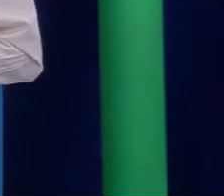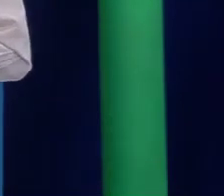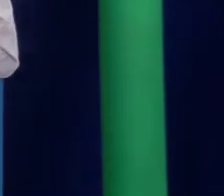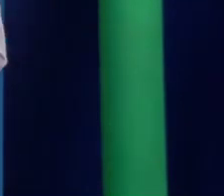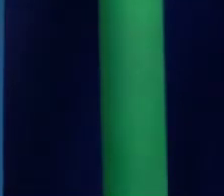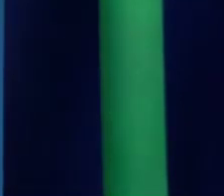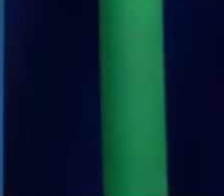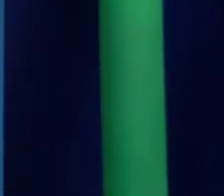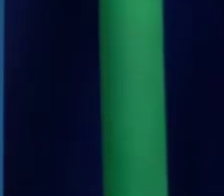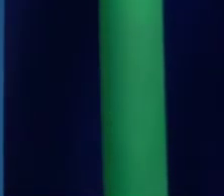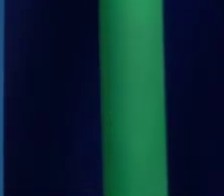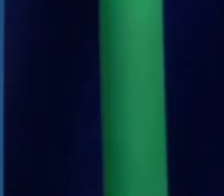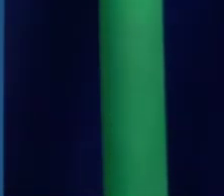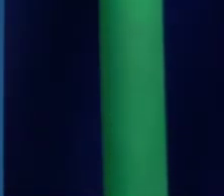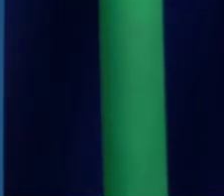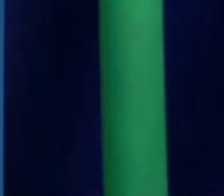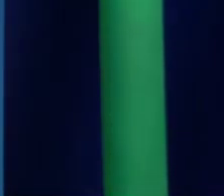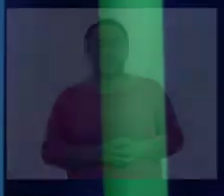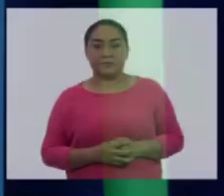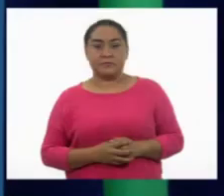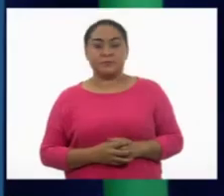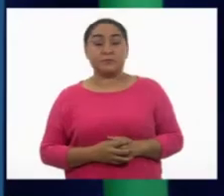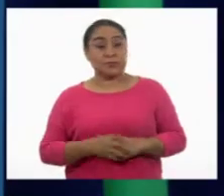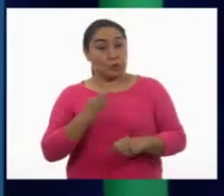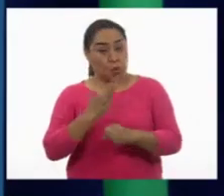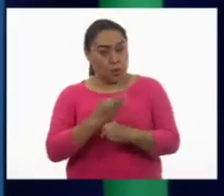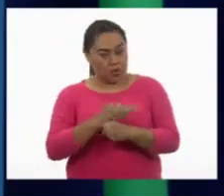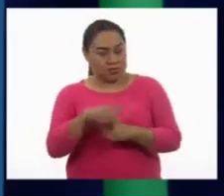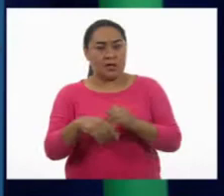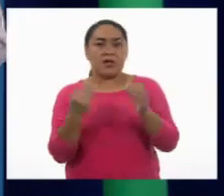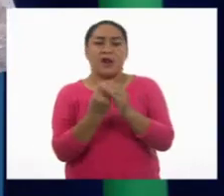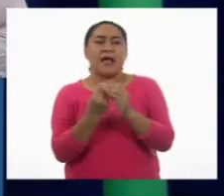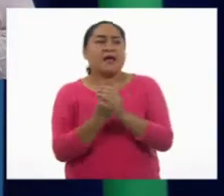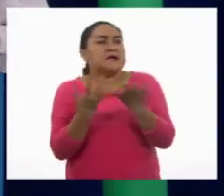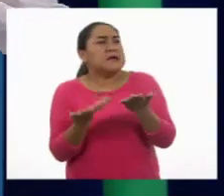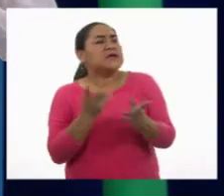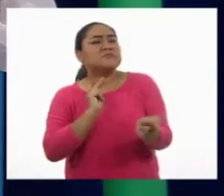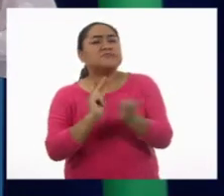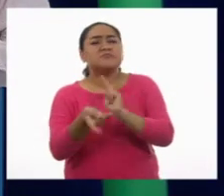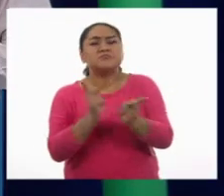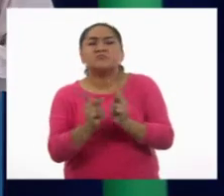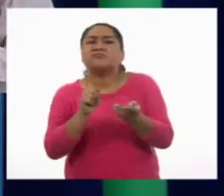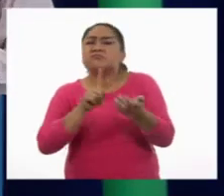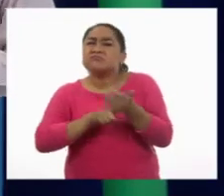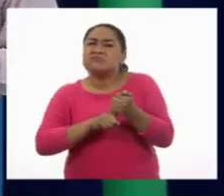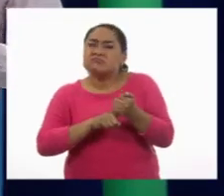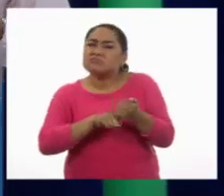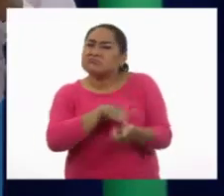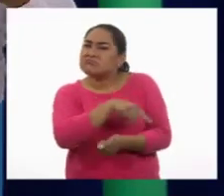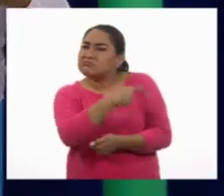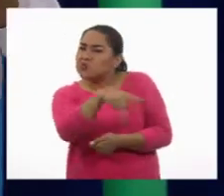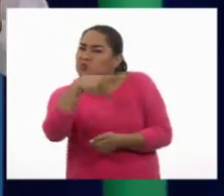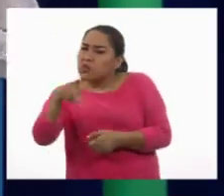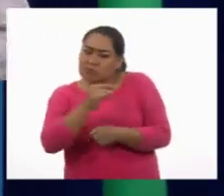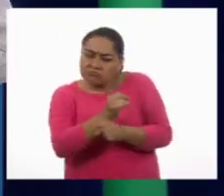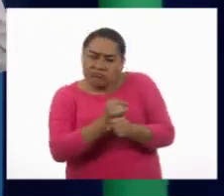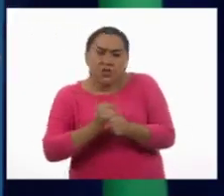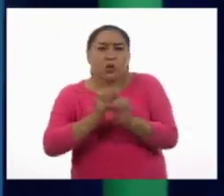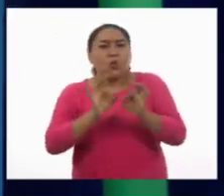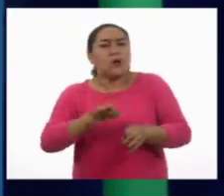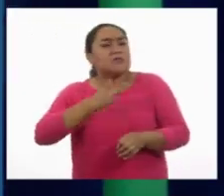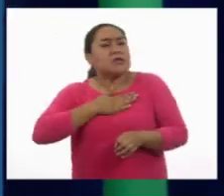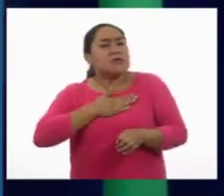chitalo. En esta sesión conversaremos sobre la búsqueda de nuestras raíces.